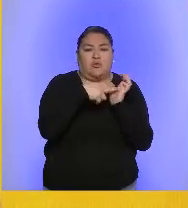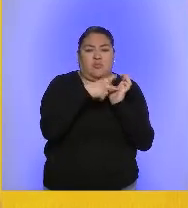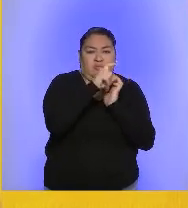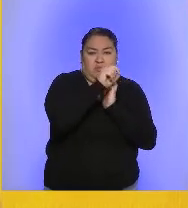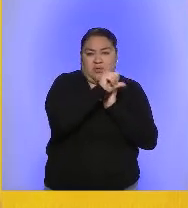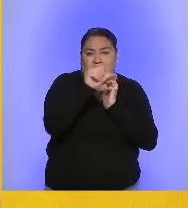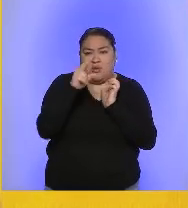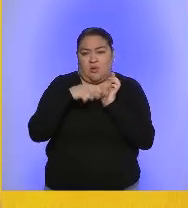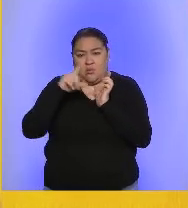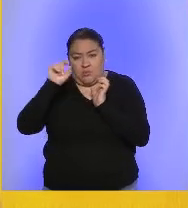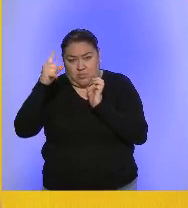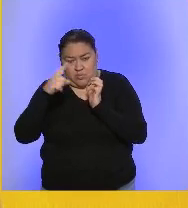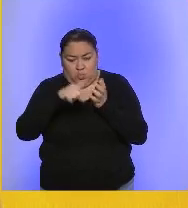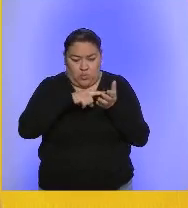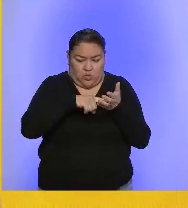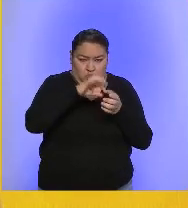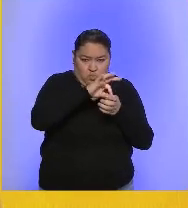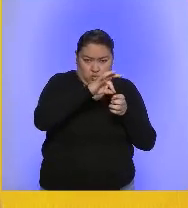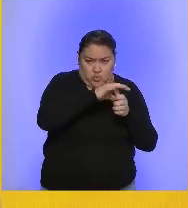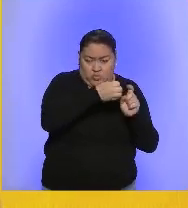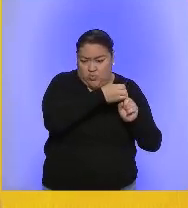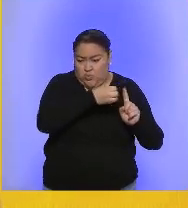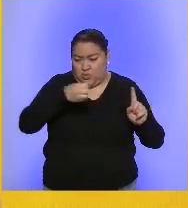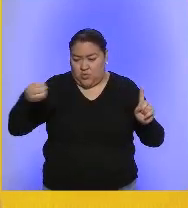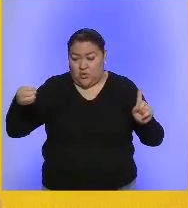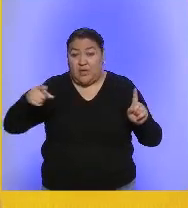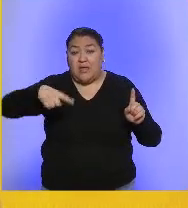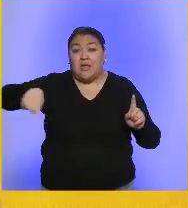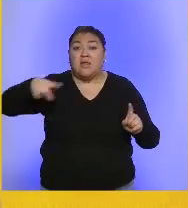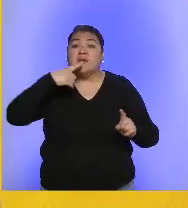denuncias fueron presentadas por los partidos políticos.